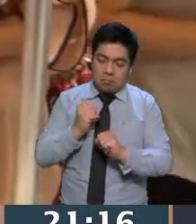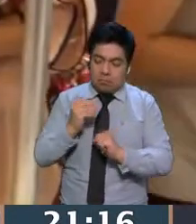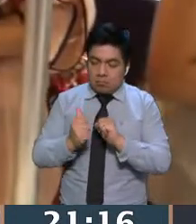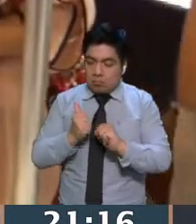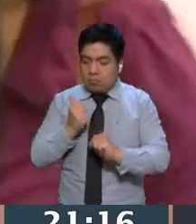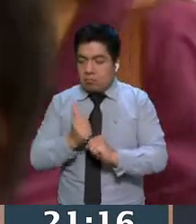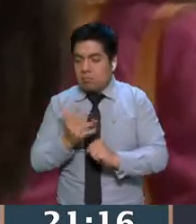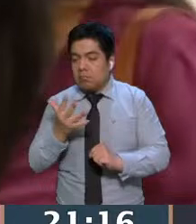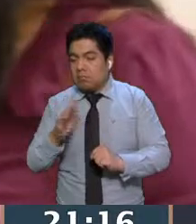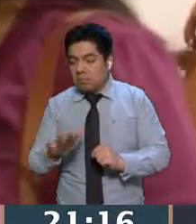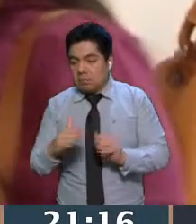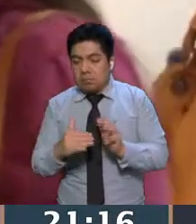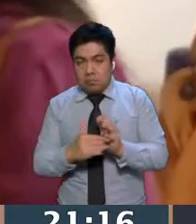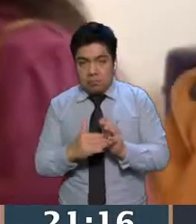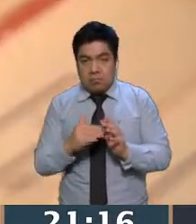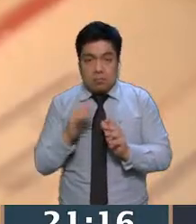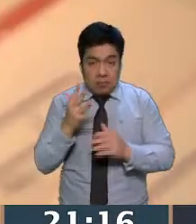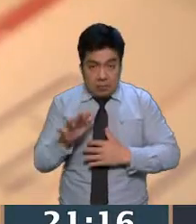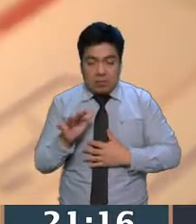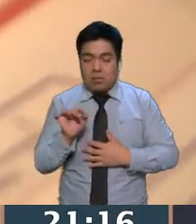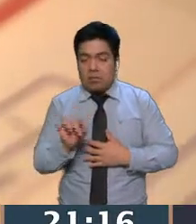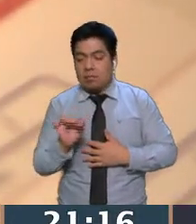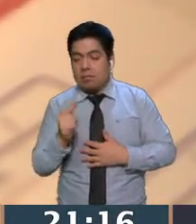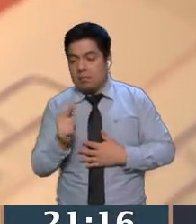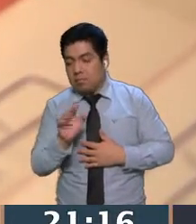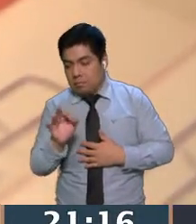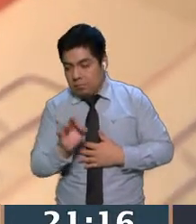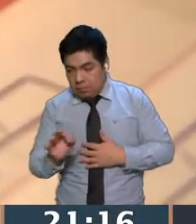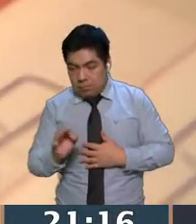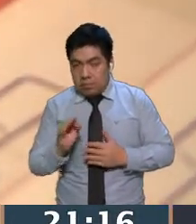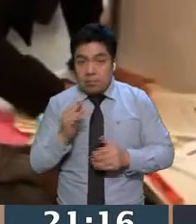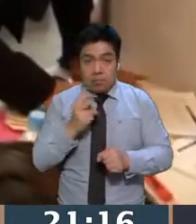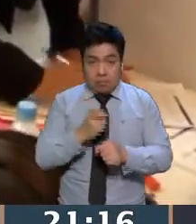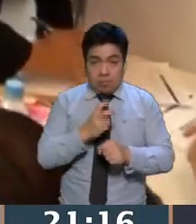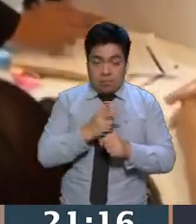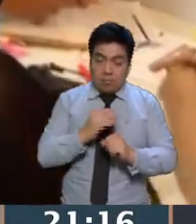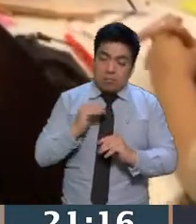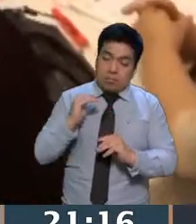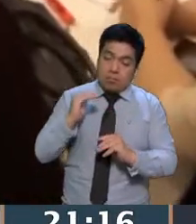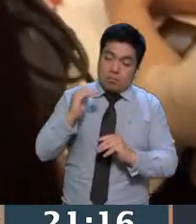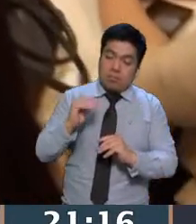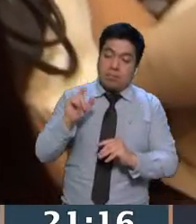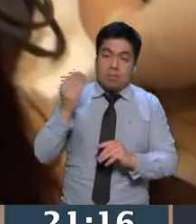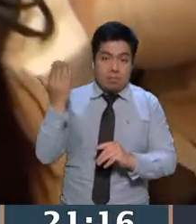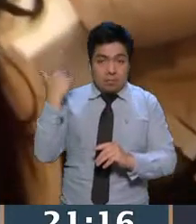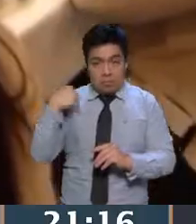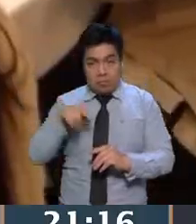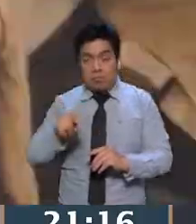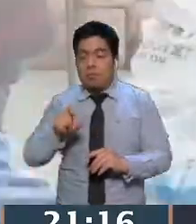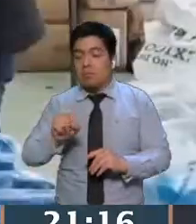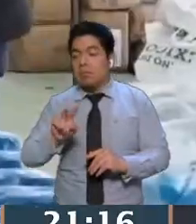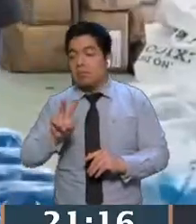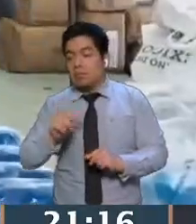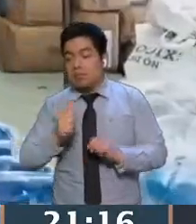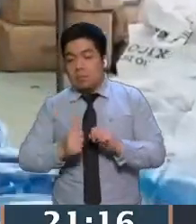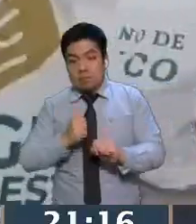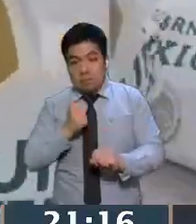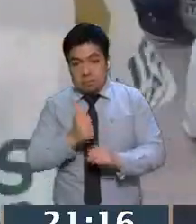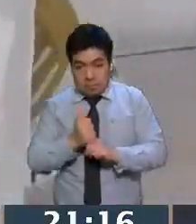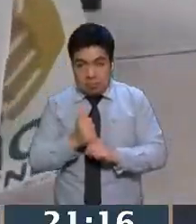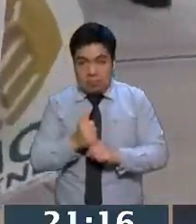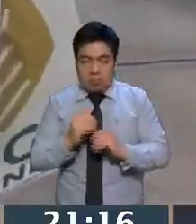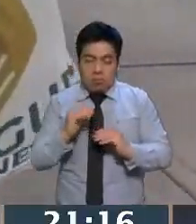de 10.7%, el segundo más alto registrado en los últimos 22 años. La antítesis